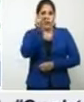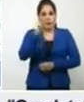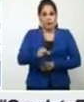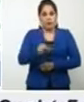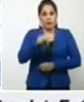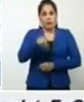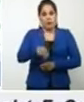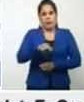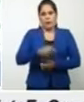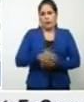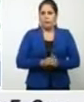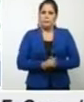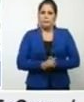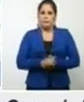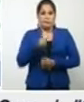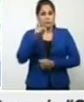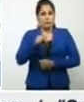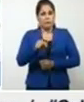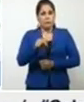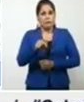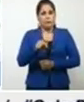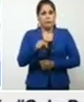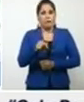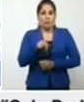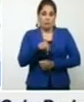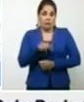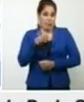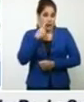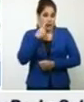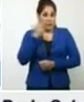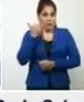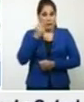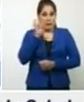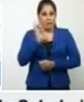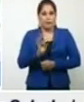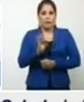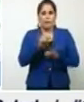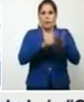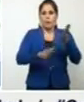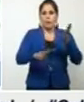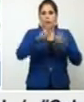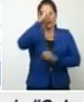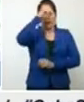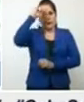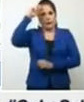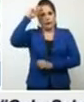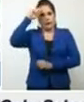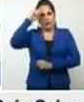hoy. Vamos con el siguiente material desde Santi Espíritus.